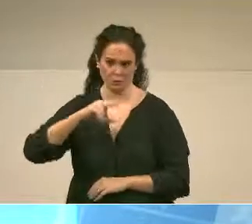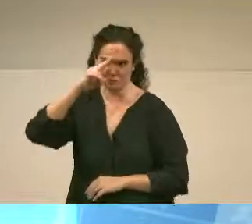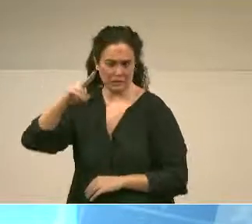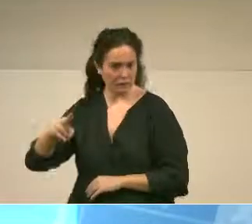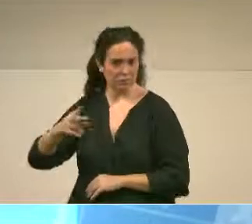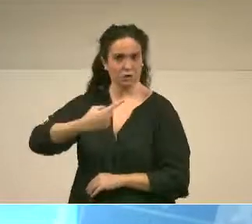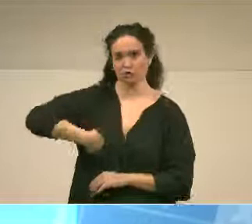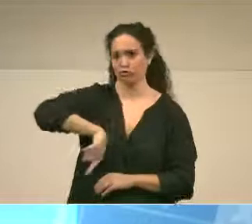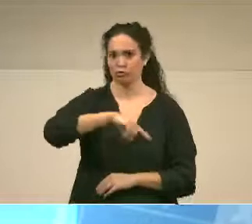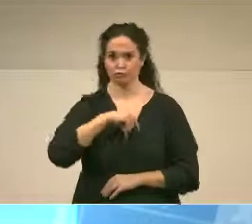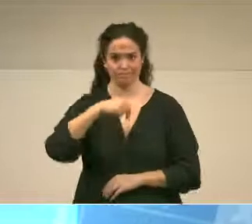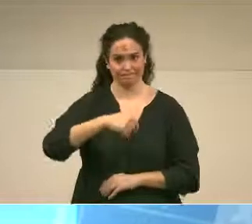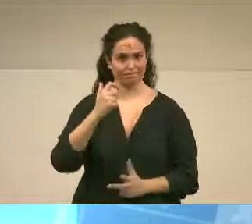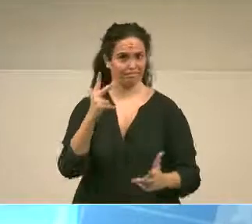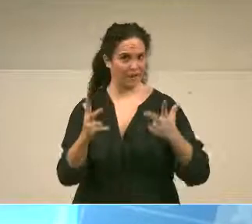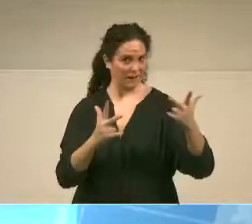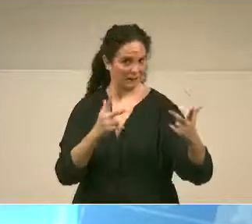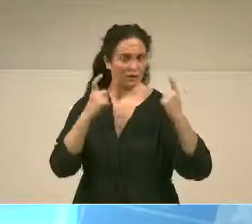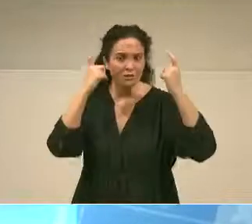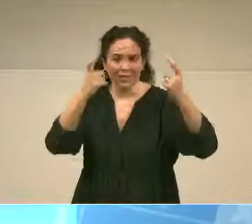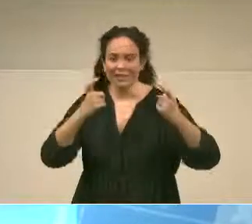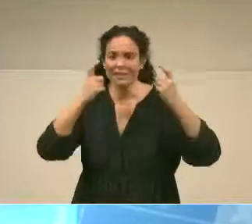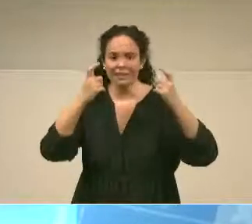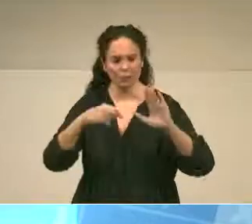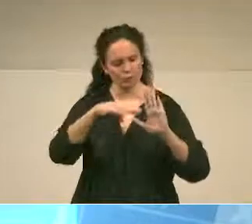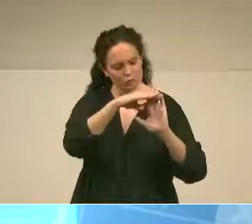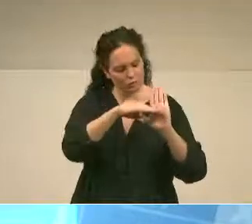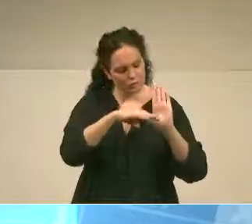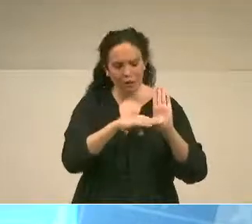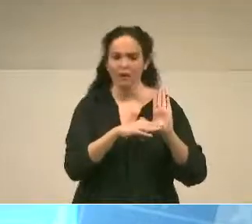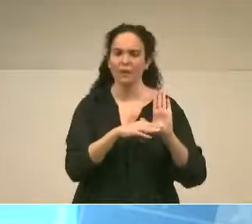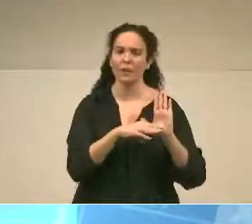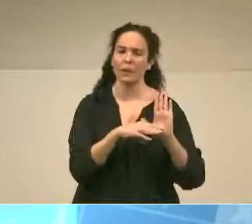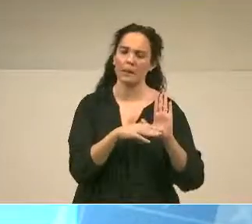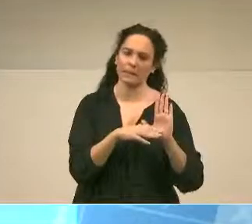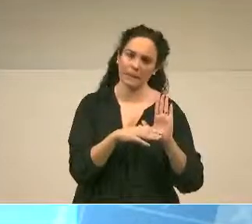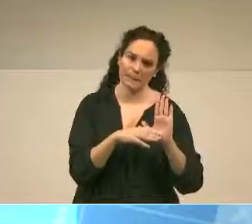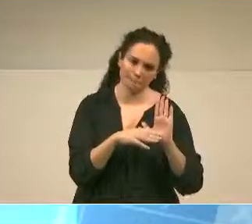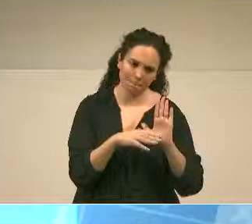tratamos es siempre de adoptar aquellas que son más